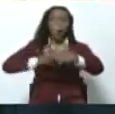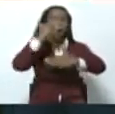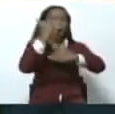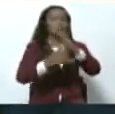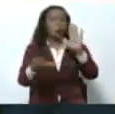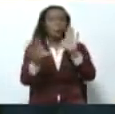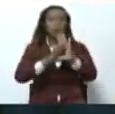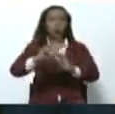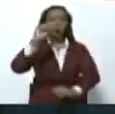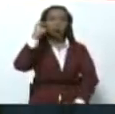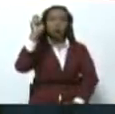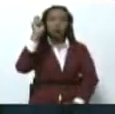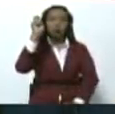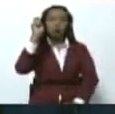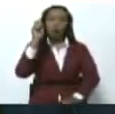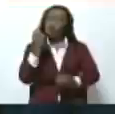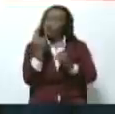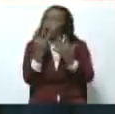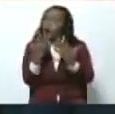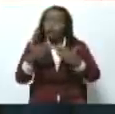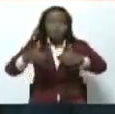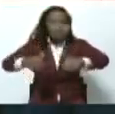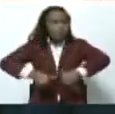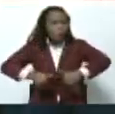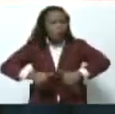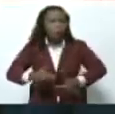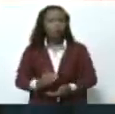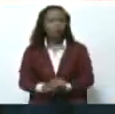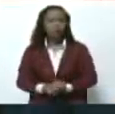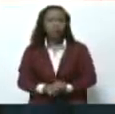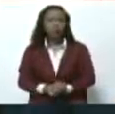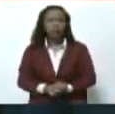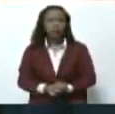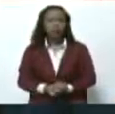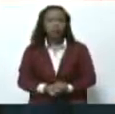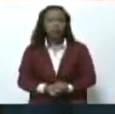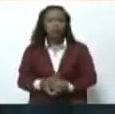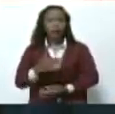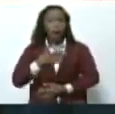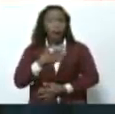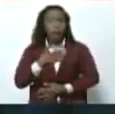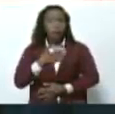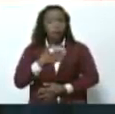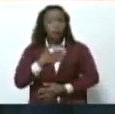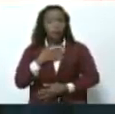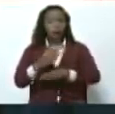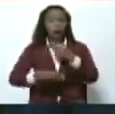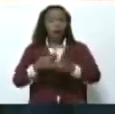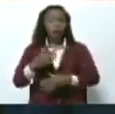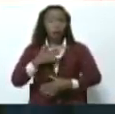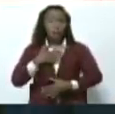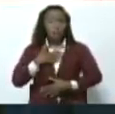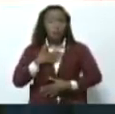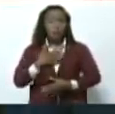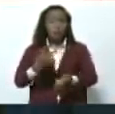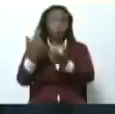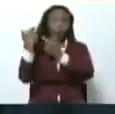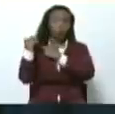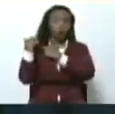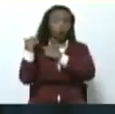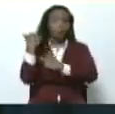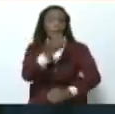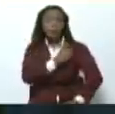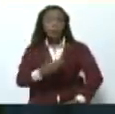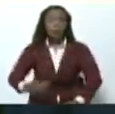constitucional? ¿Cuántos esfuerzos? A mí me han tocado como presidente,